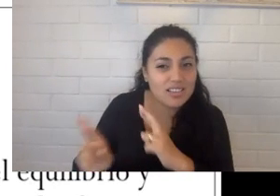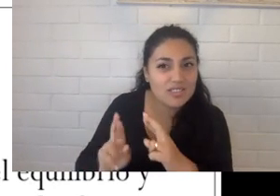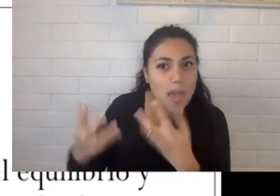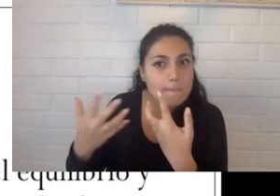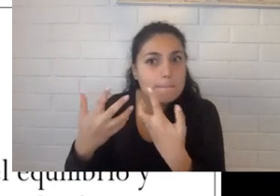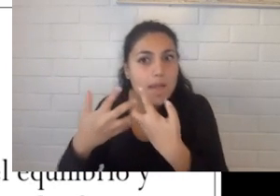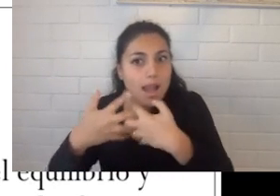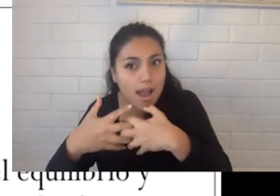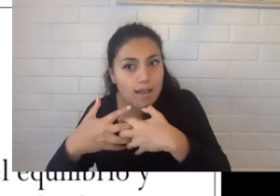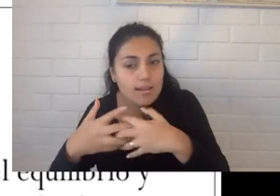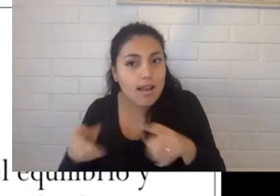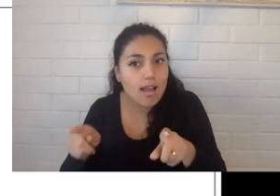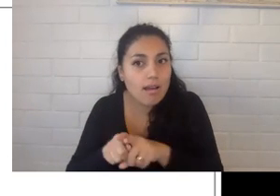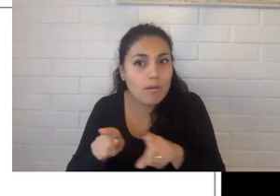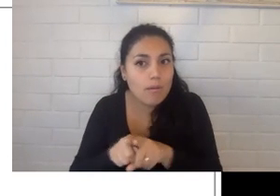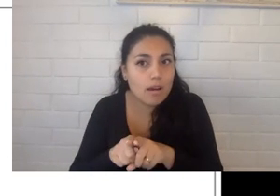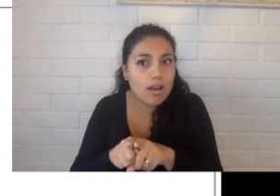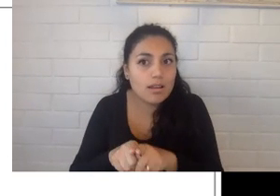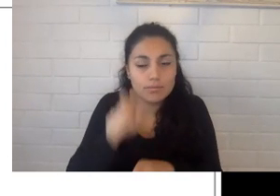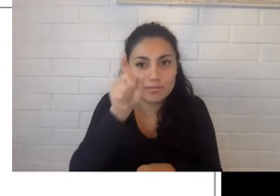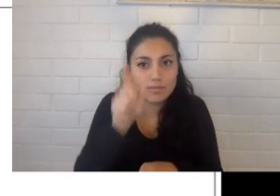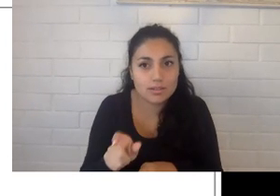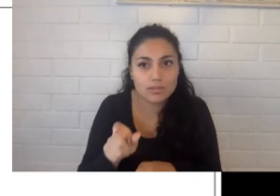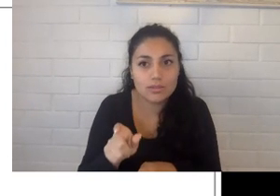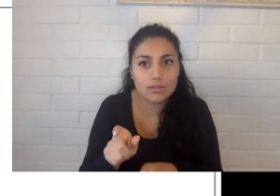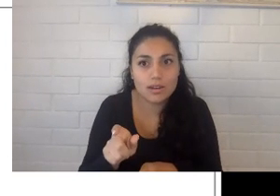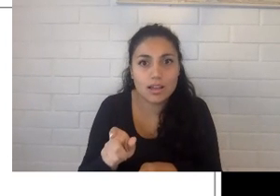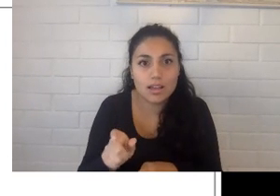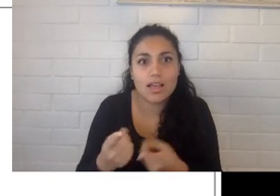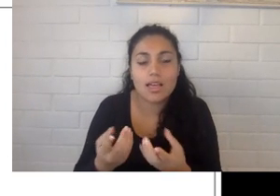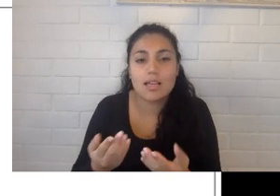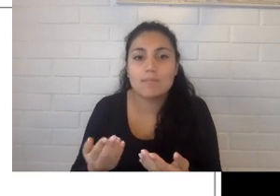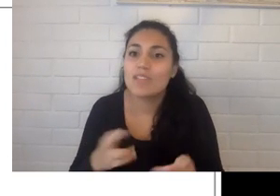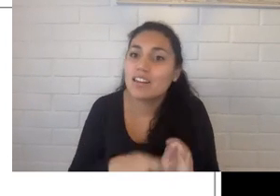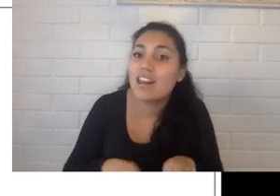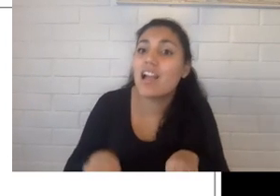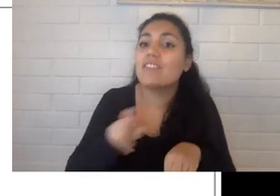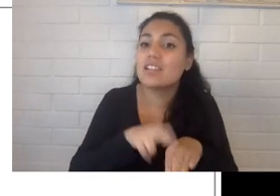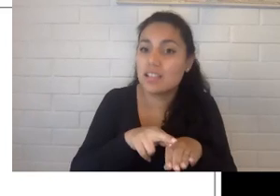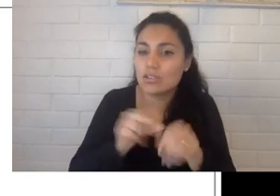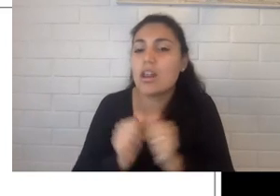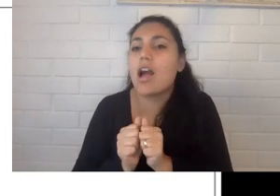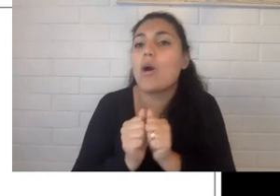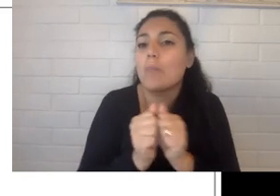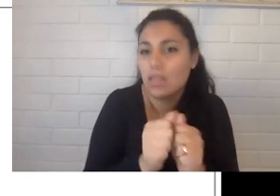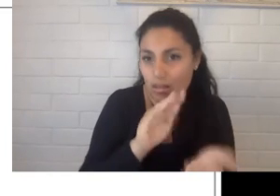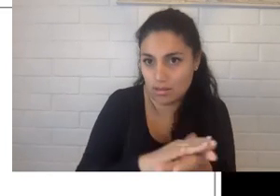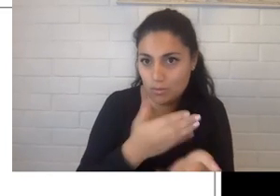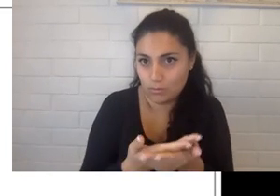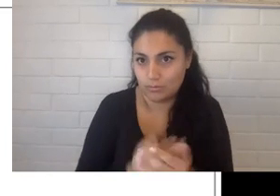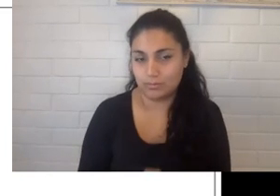mecánica específicamente hacia lo que se va a entender por los acompañamientos de salud,